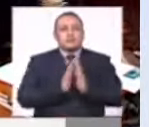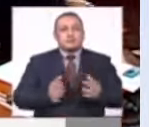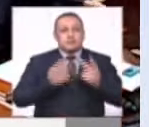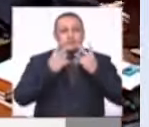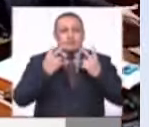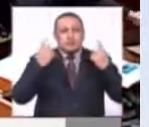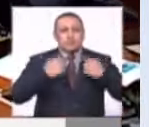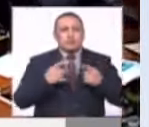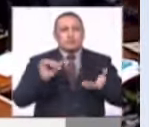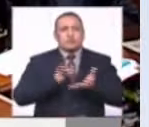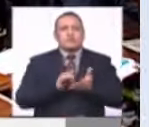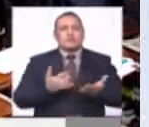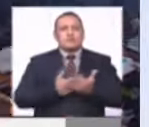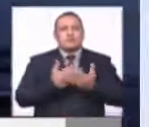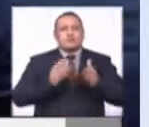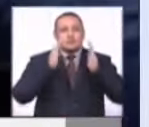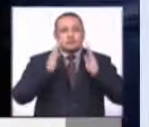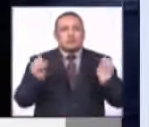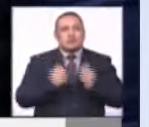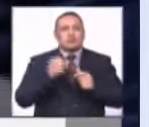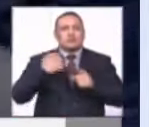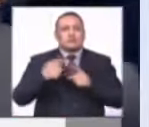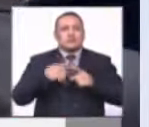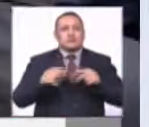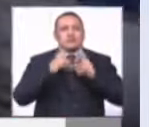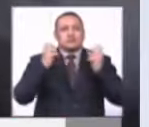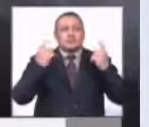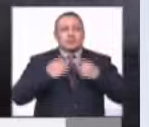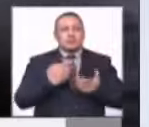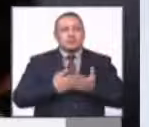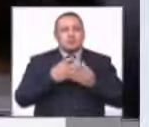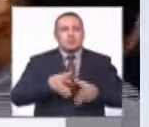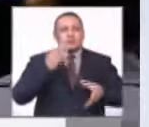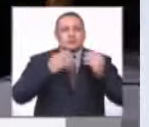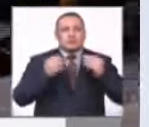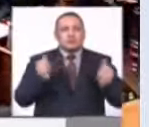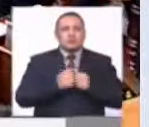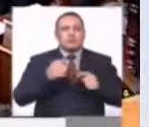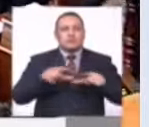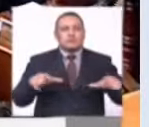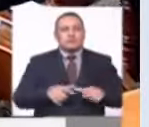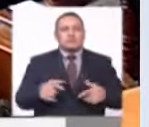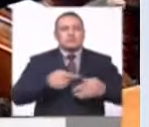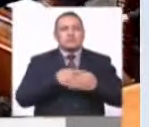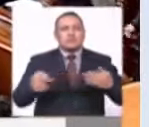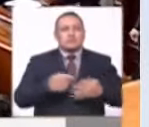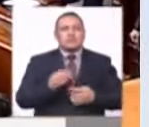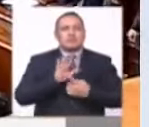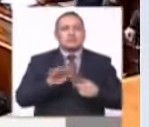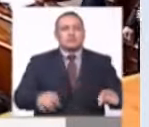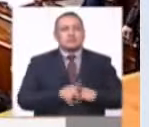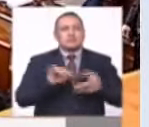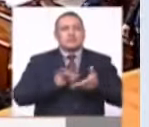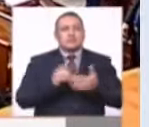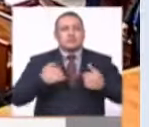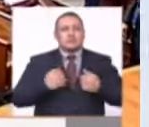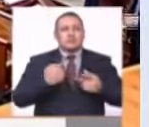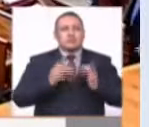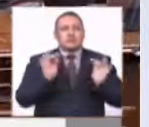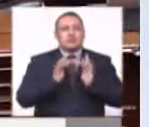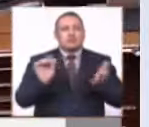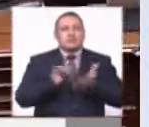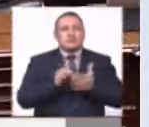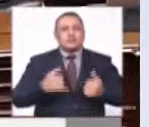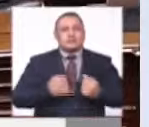justamente que se enfoquen en diversos temas recogidos durante diversas semanas de representación por el contacto